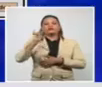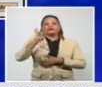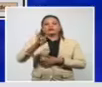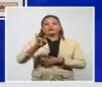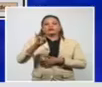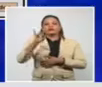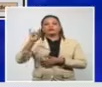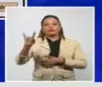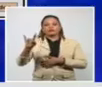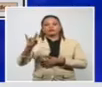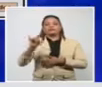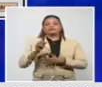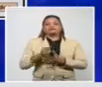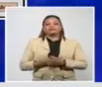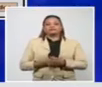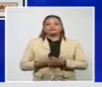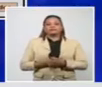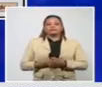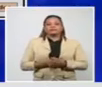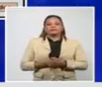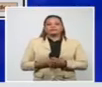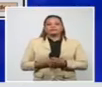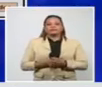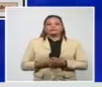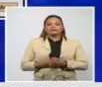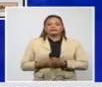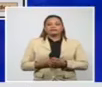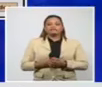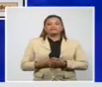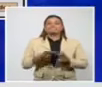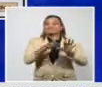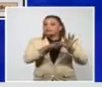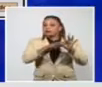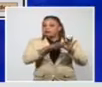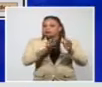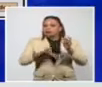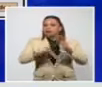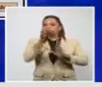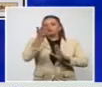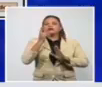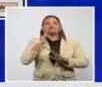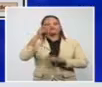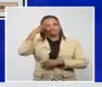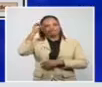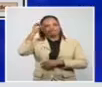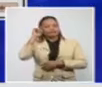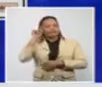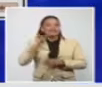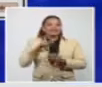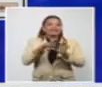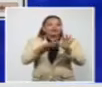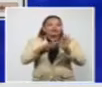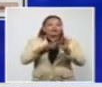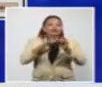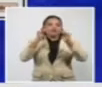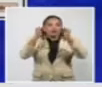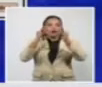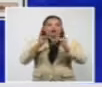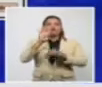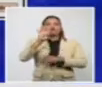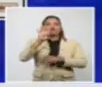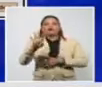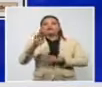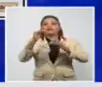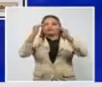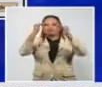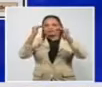99,99. Isla de la Juventud hoy Y ha subido. Isla de la Juventud ocupa un cuarto lugar, que no era la posición